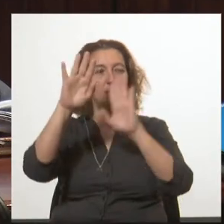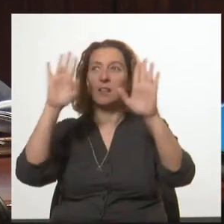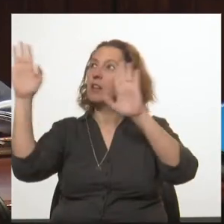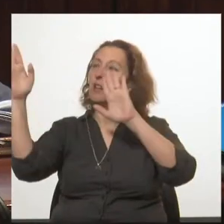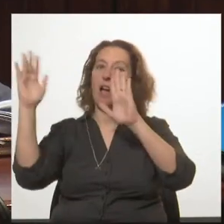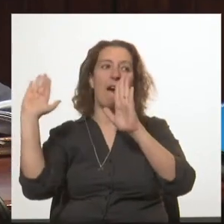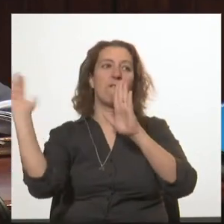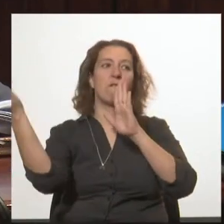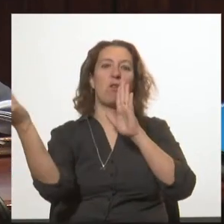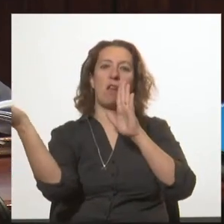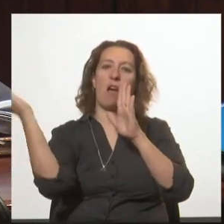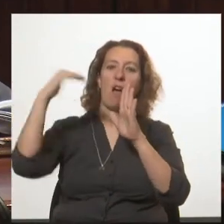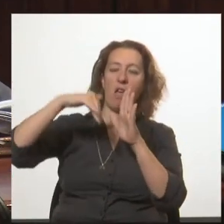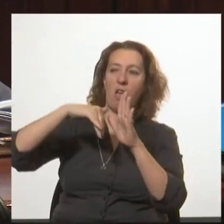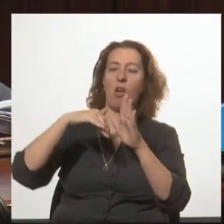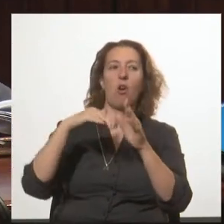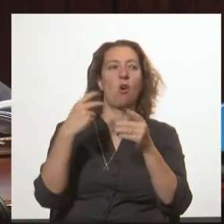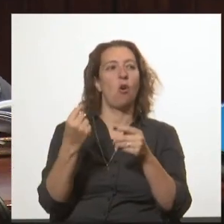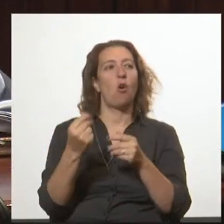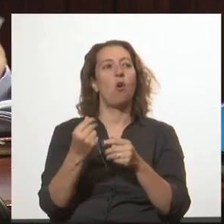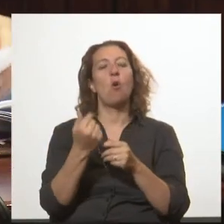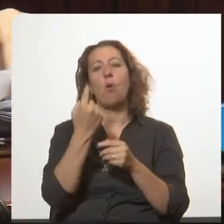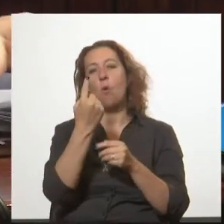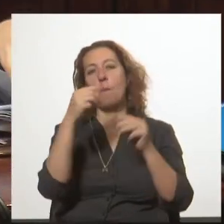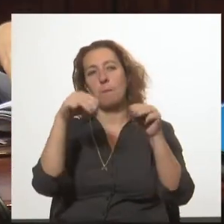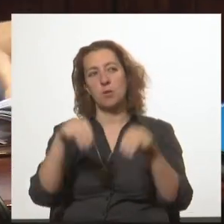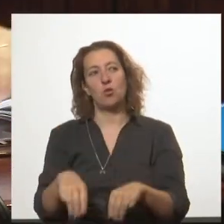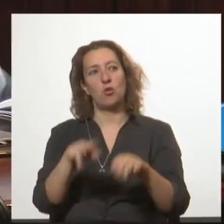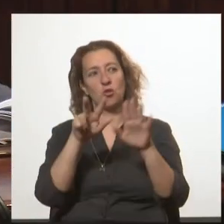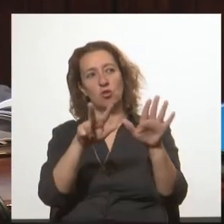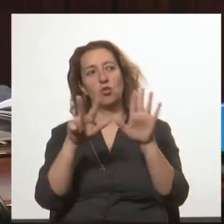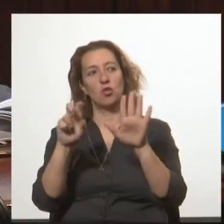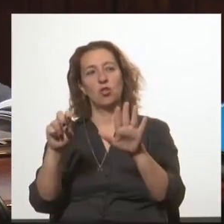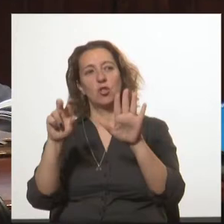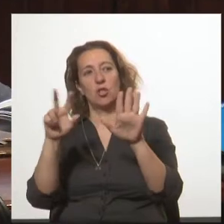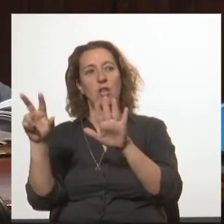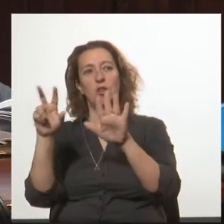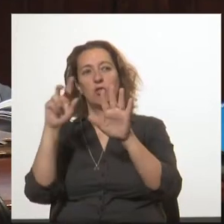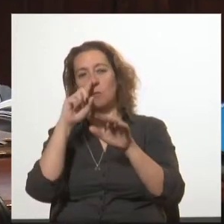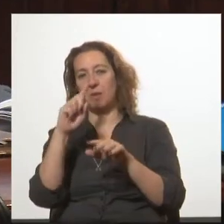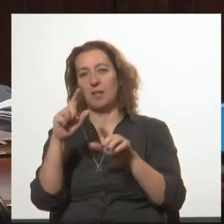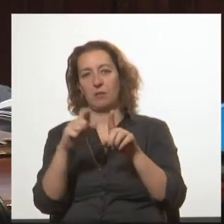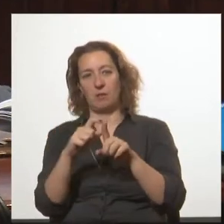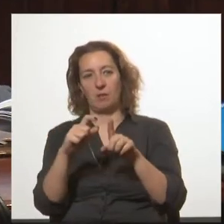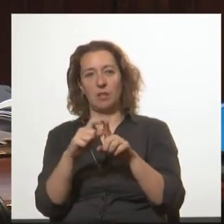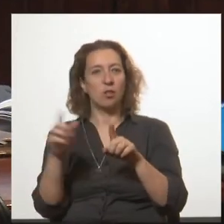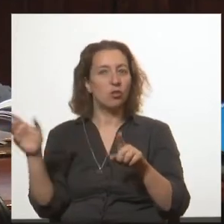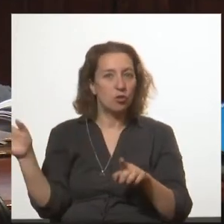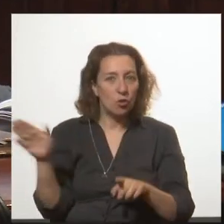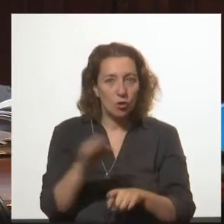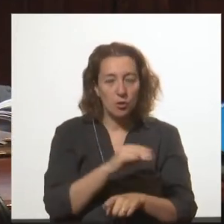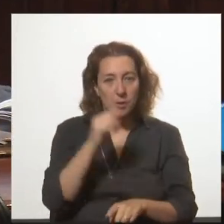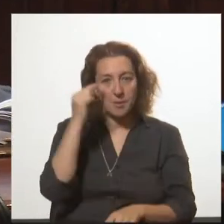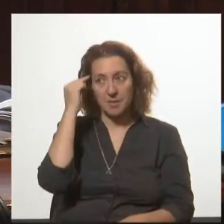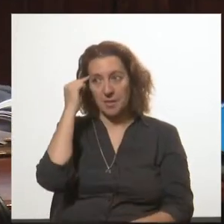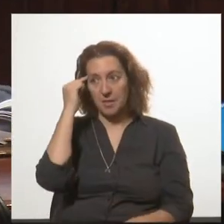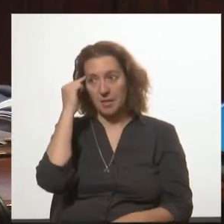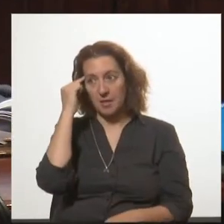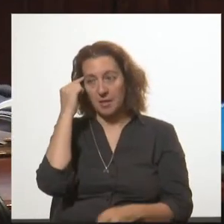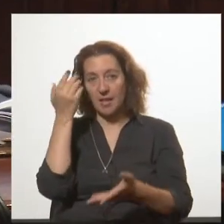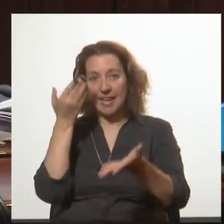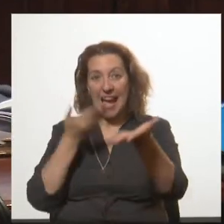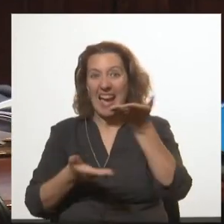interior costó un millón 808 mil dólares y se le compró pública art en todas ellas se pensaban obtener vía